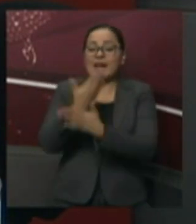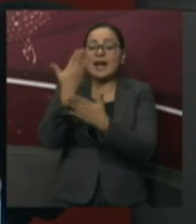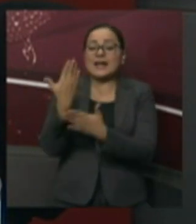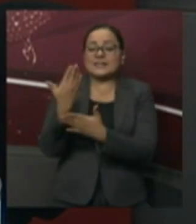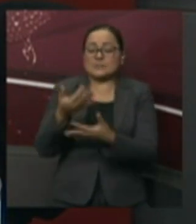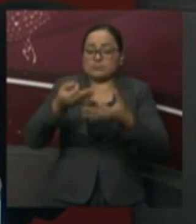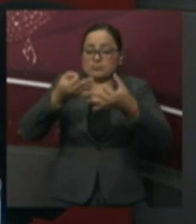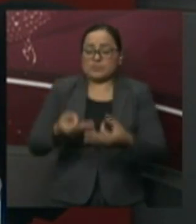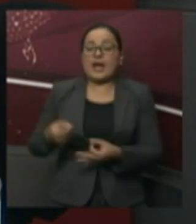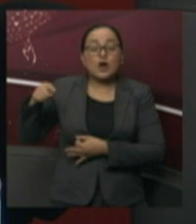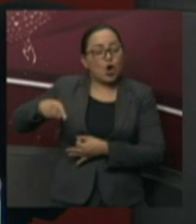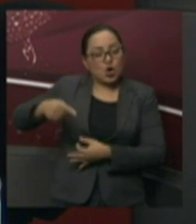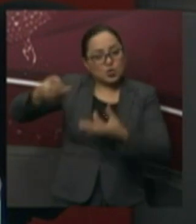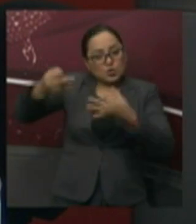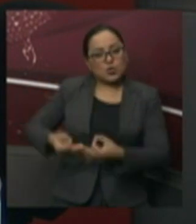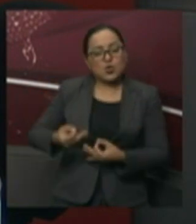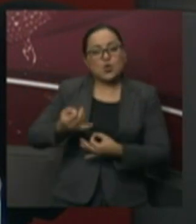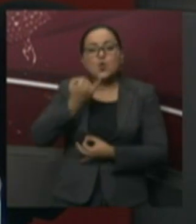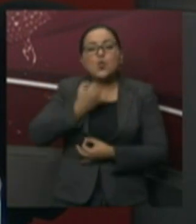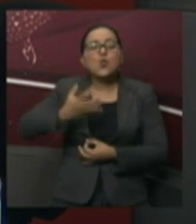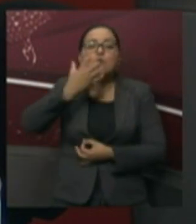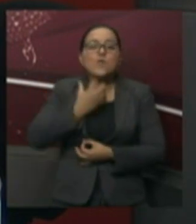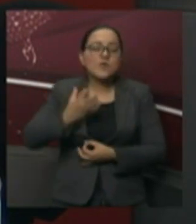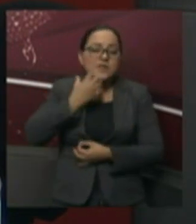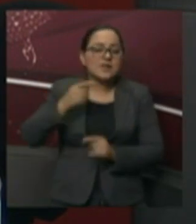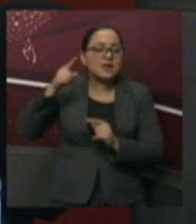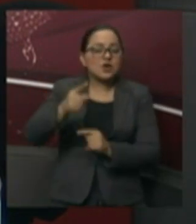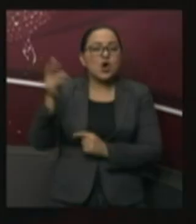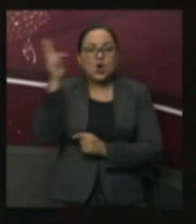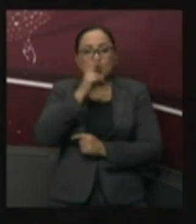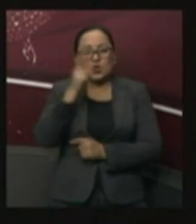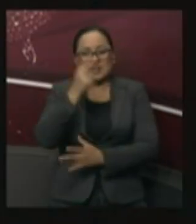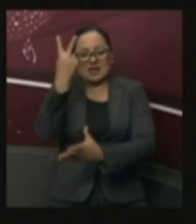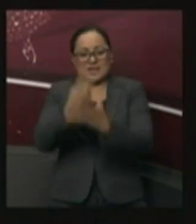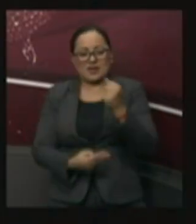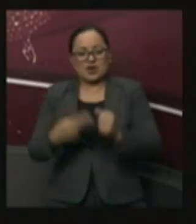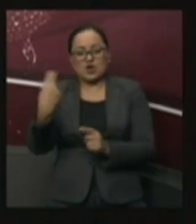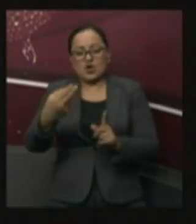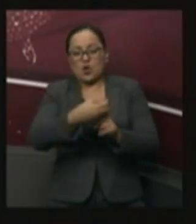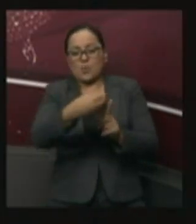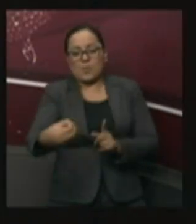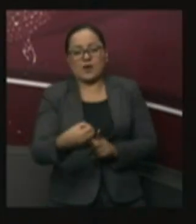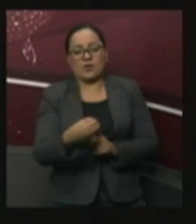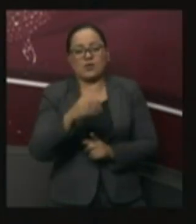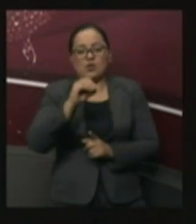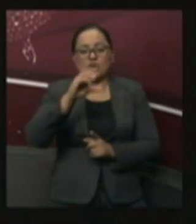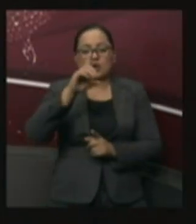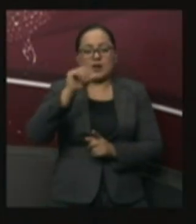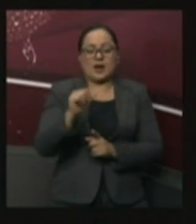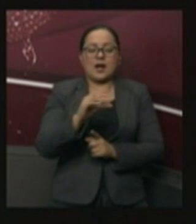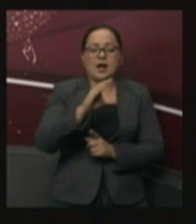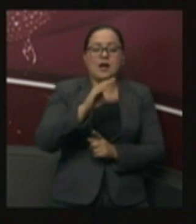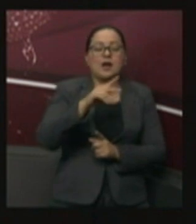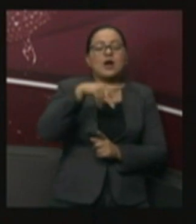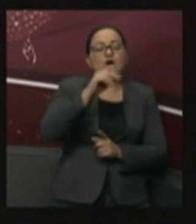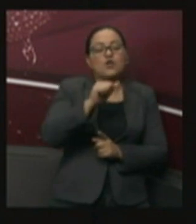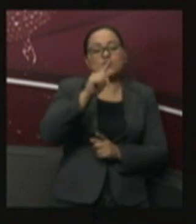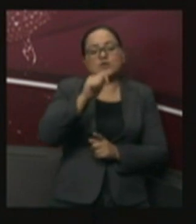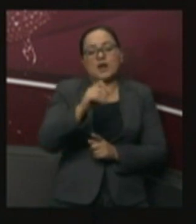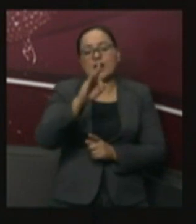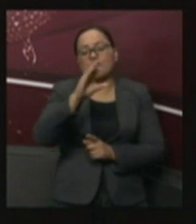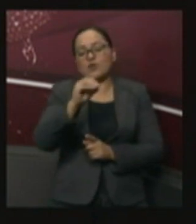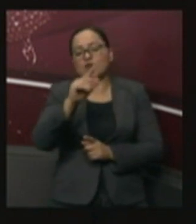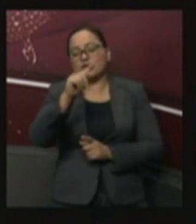de origen, mejor dicho, era judío-rusa. Su nombre completo era Olga Kostakovsky,